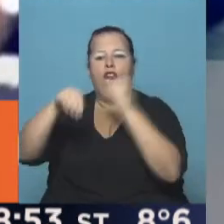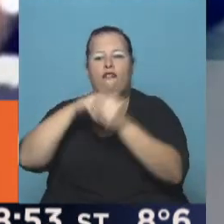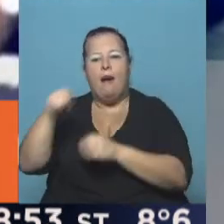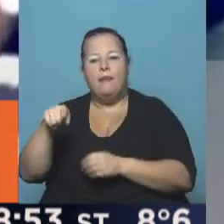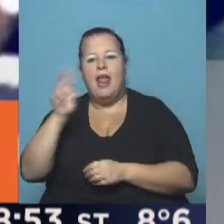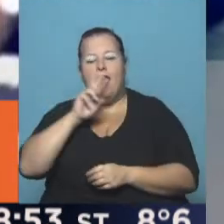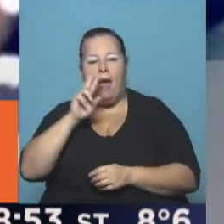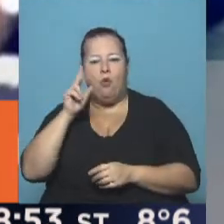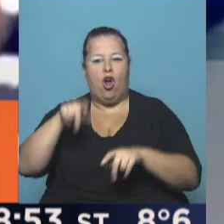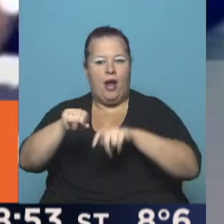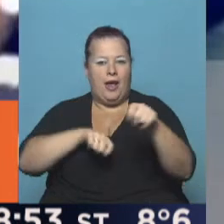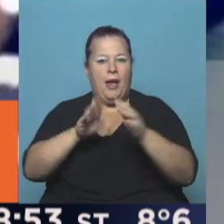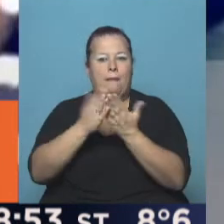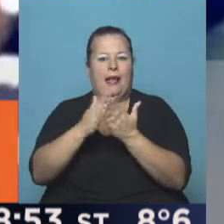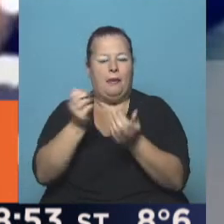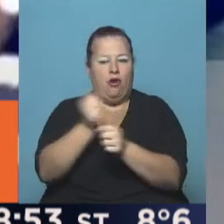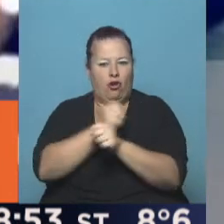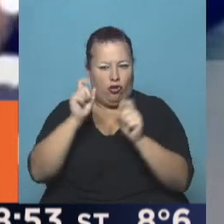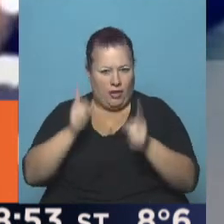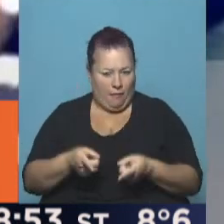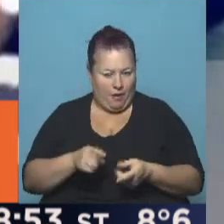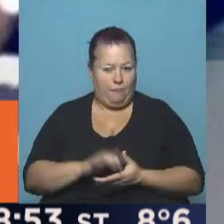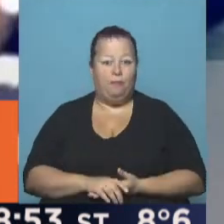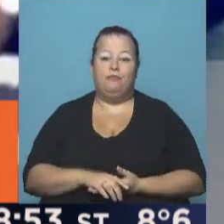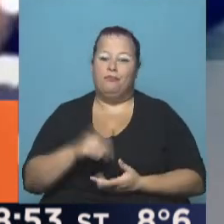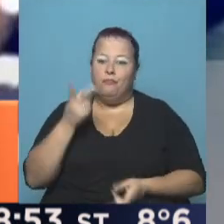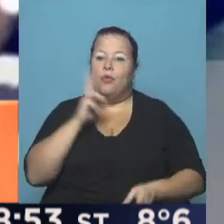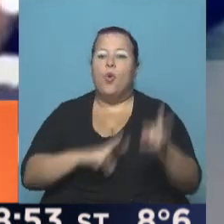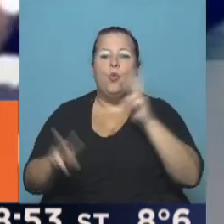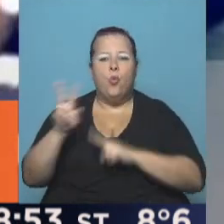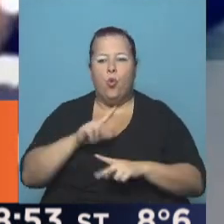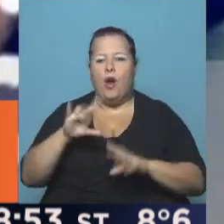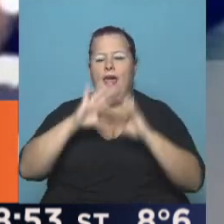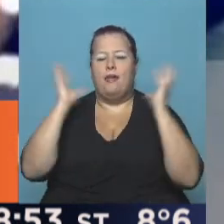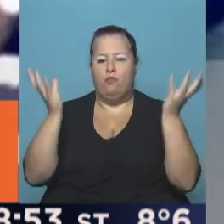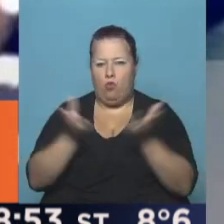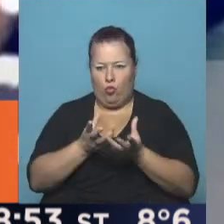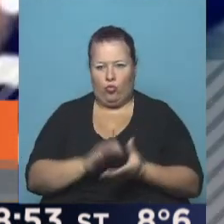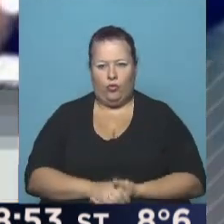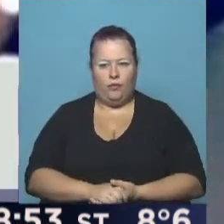joven que les rompieron las visas también. Por supuesto, es una búsqueda internacional.